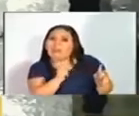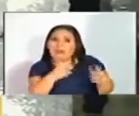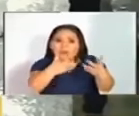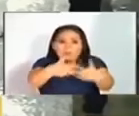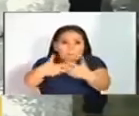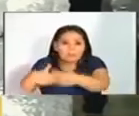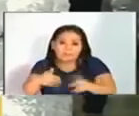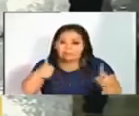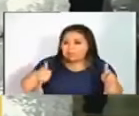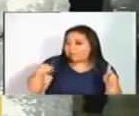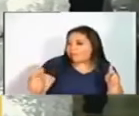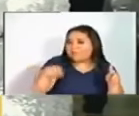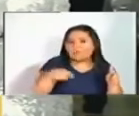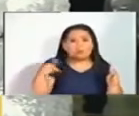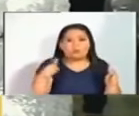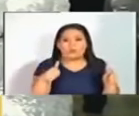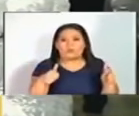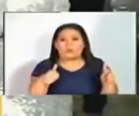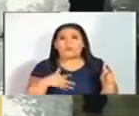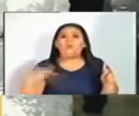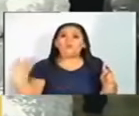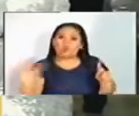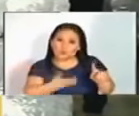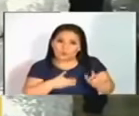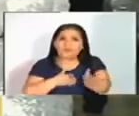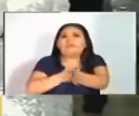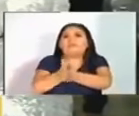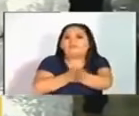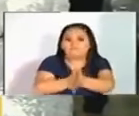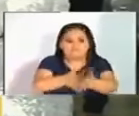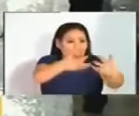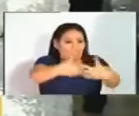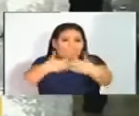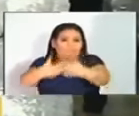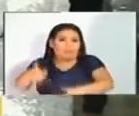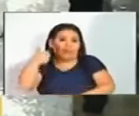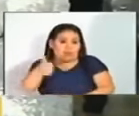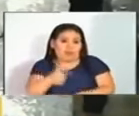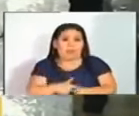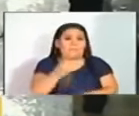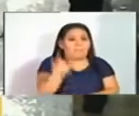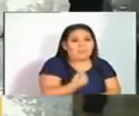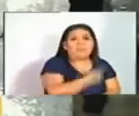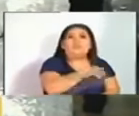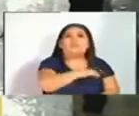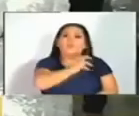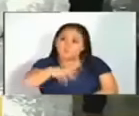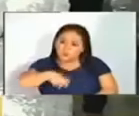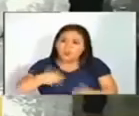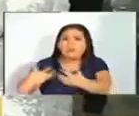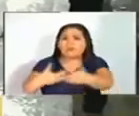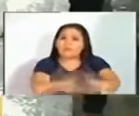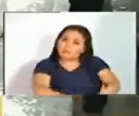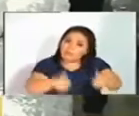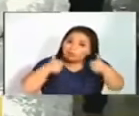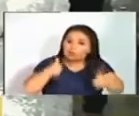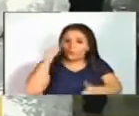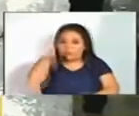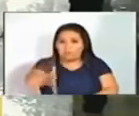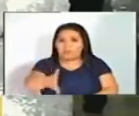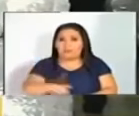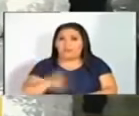privada le vaya bien. Nosotros tenemos interés de que la empresa privada le vaya bien. Los empresarios tienen interés que la empresa privada le vaya bien.